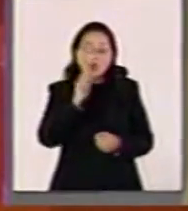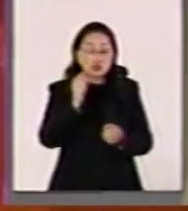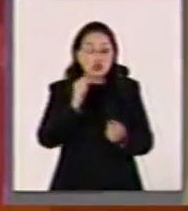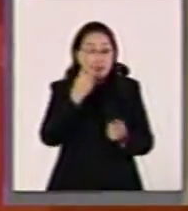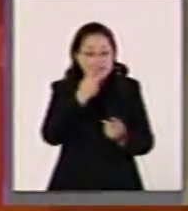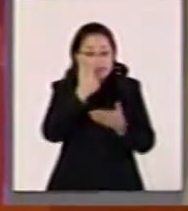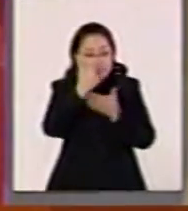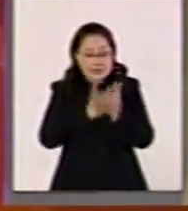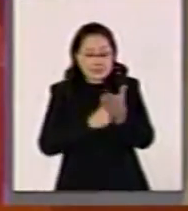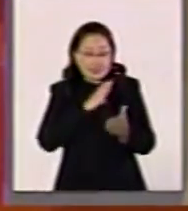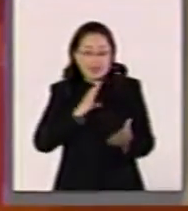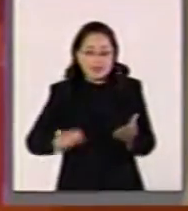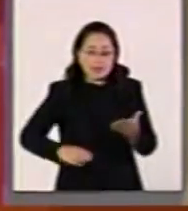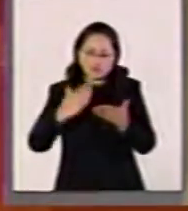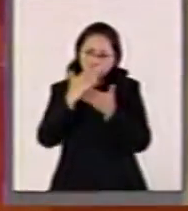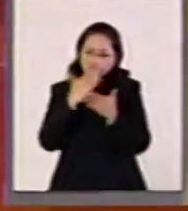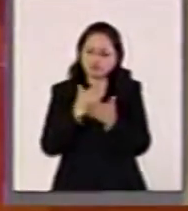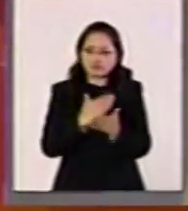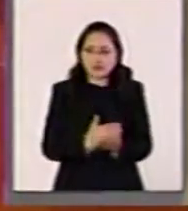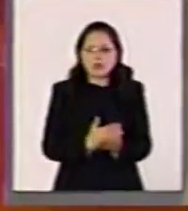esta lista de candidaturas,